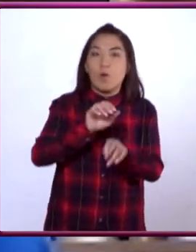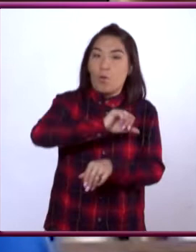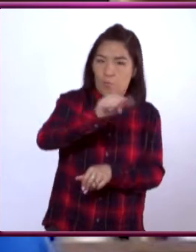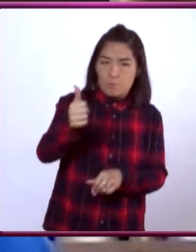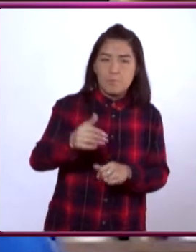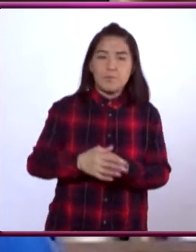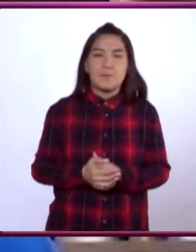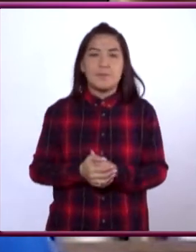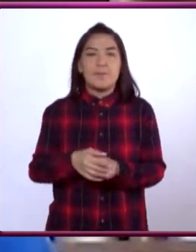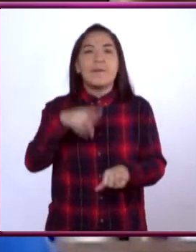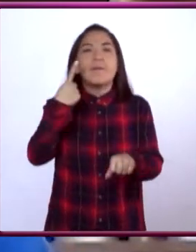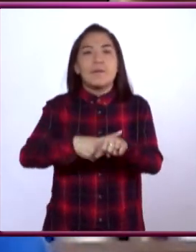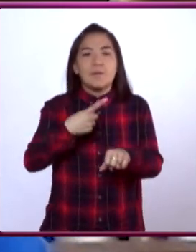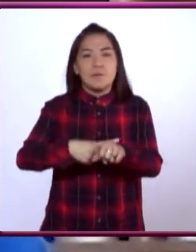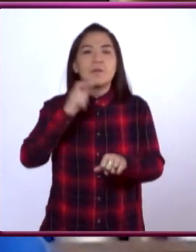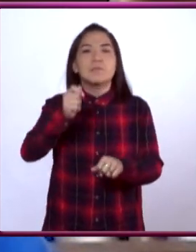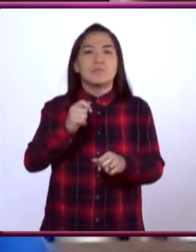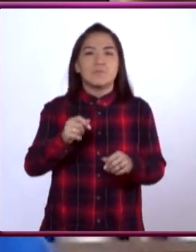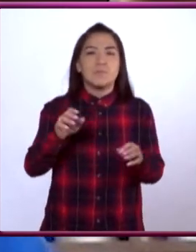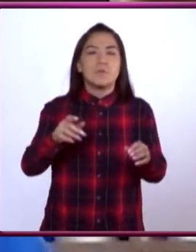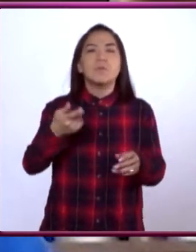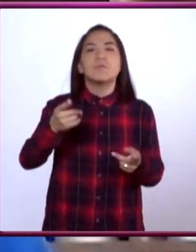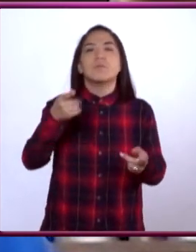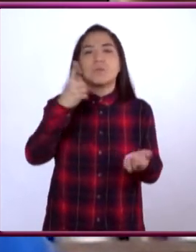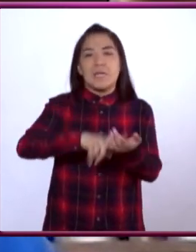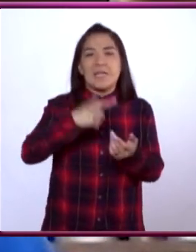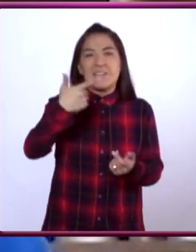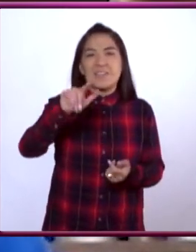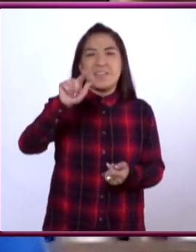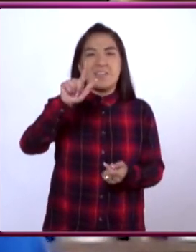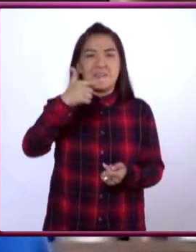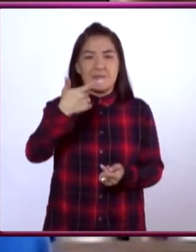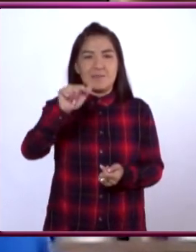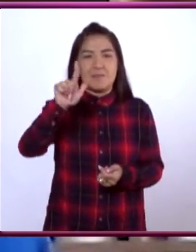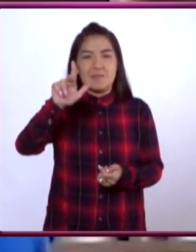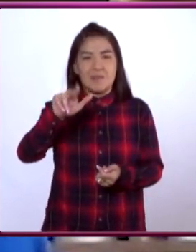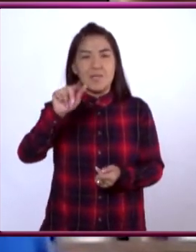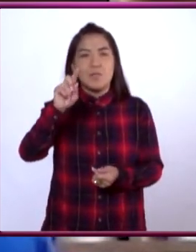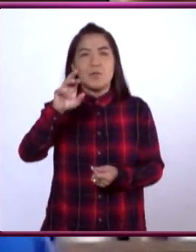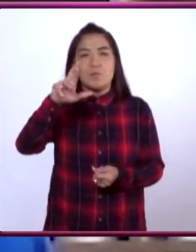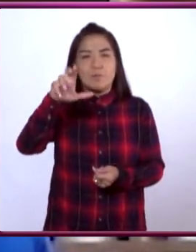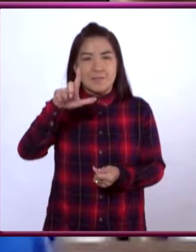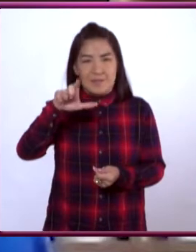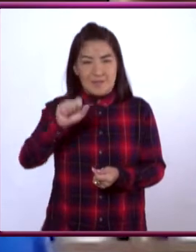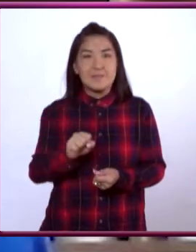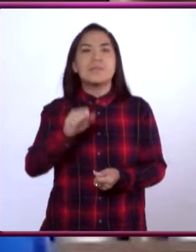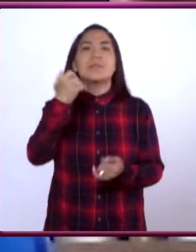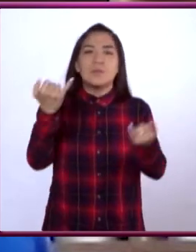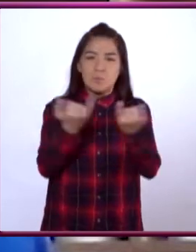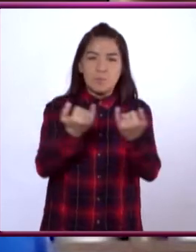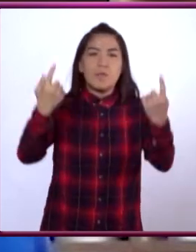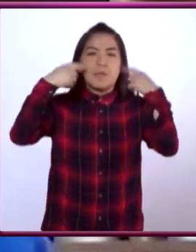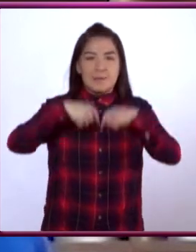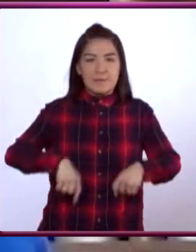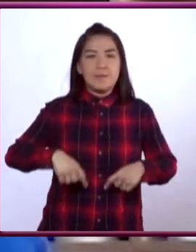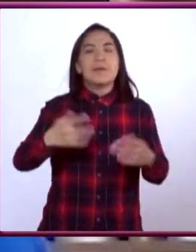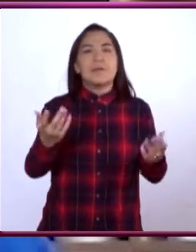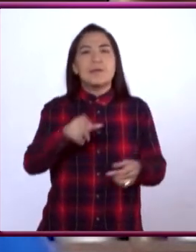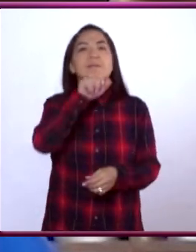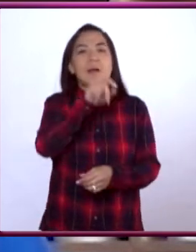normalmente relacionadas, por ejemplo, con las glándulas, con la glándula tiroides, o también con cánceres, ¿no?